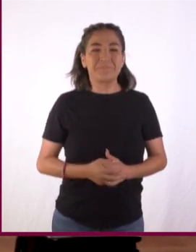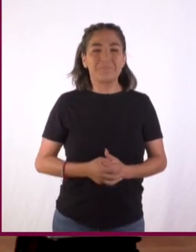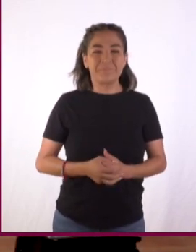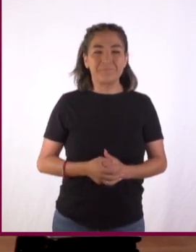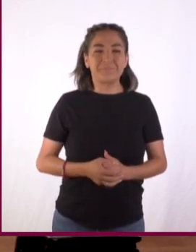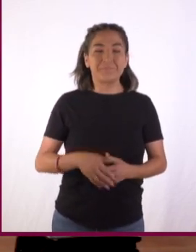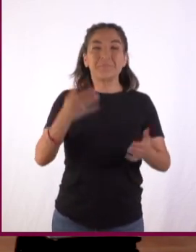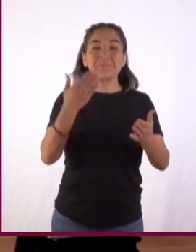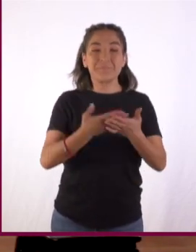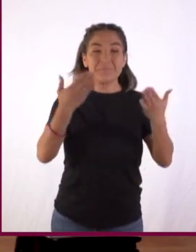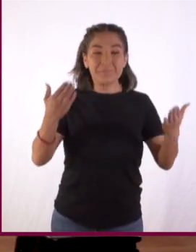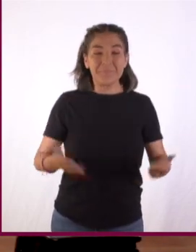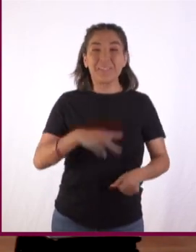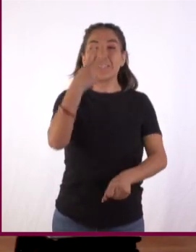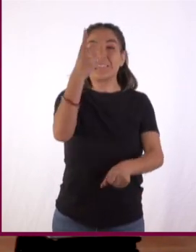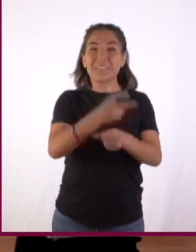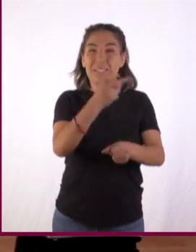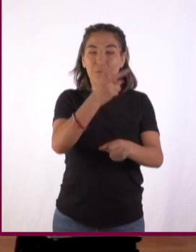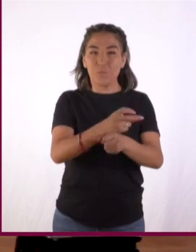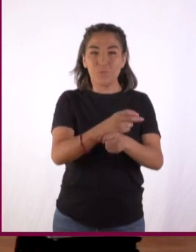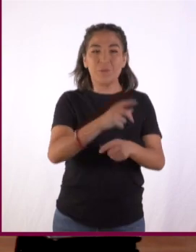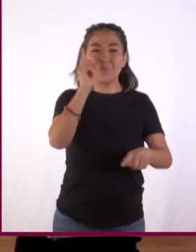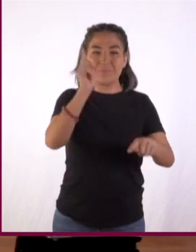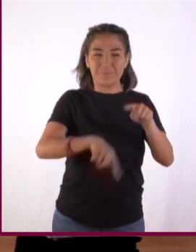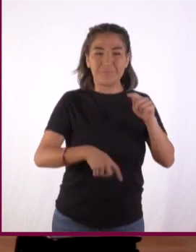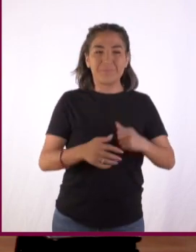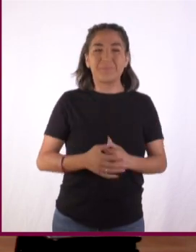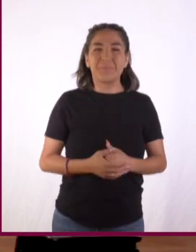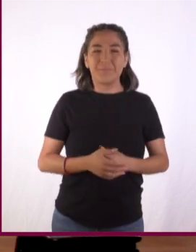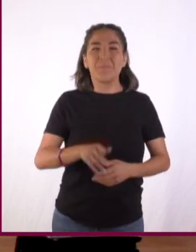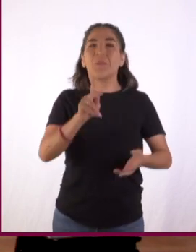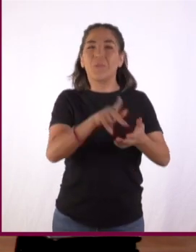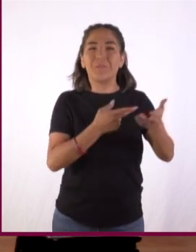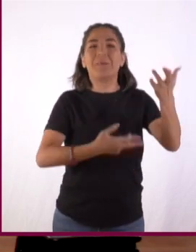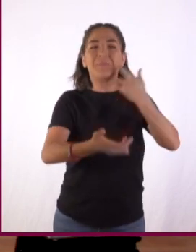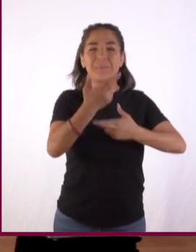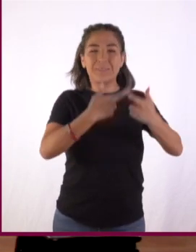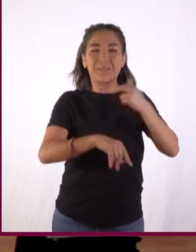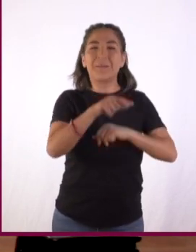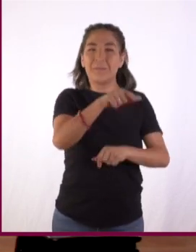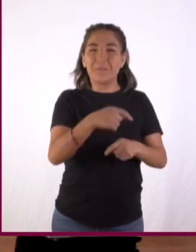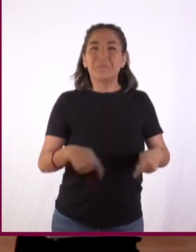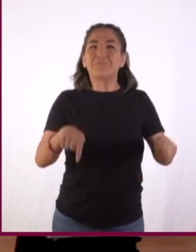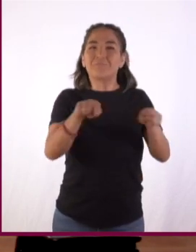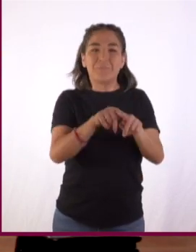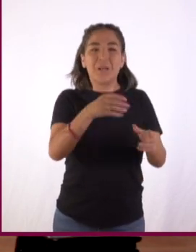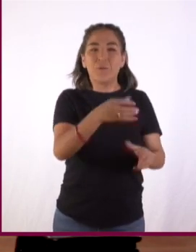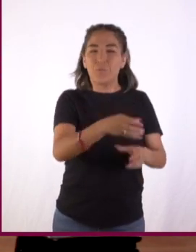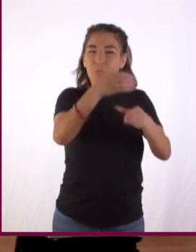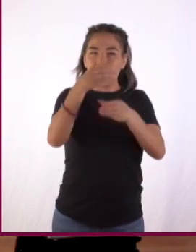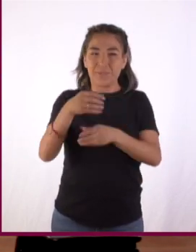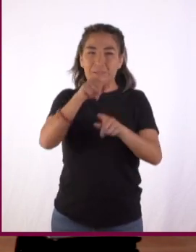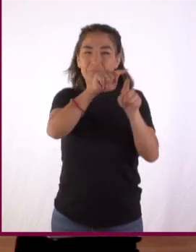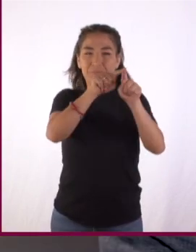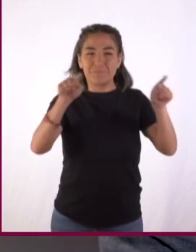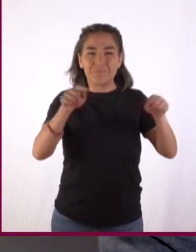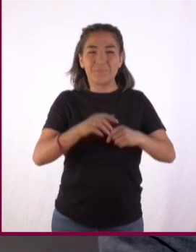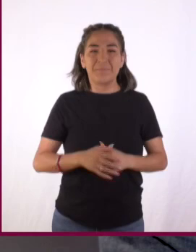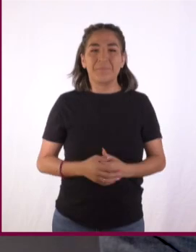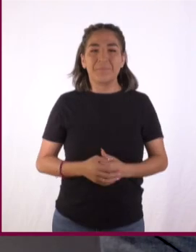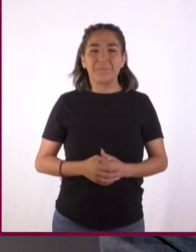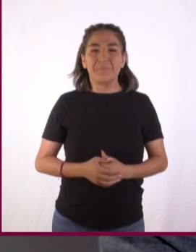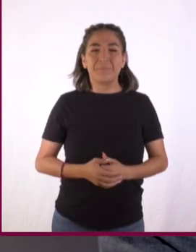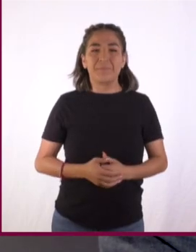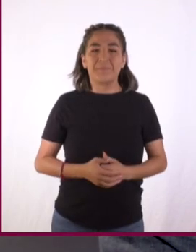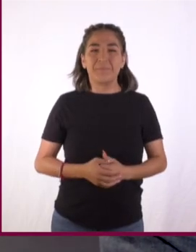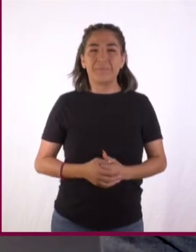Bien. Ahora quito el segundo objeto y volvemos a marcar la base de la cubeta. Nada